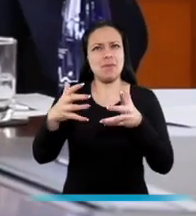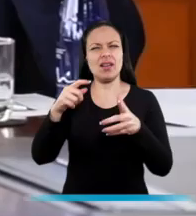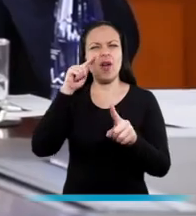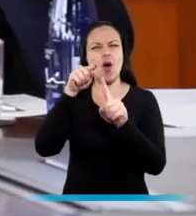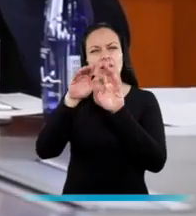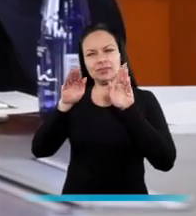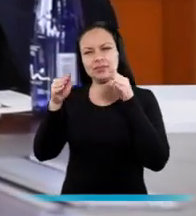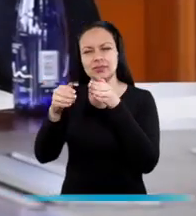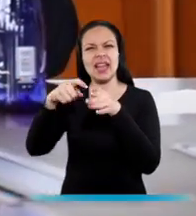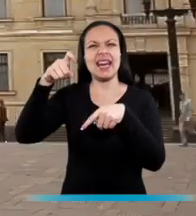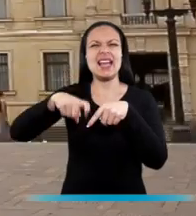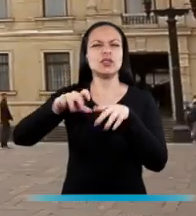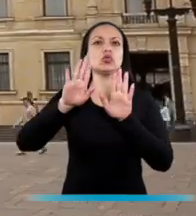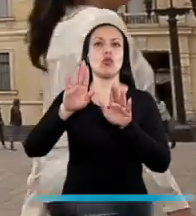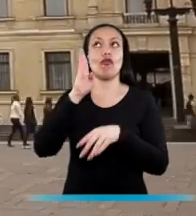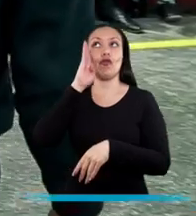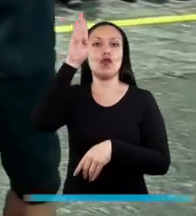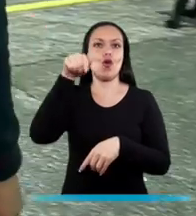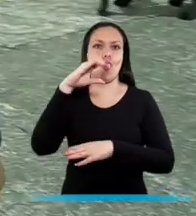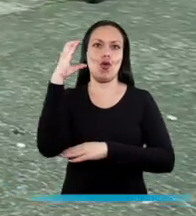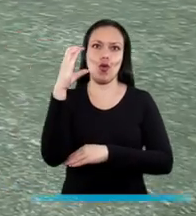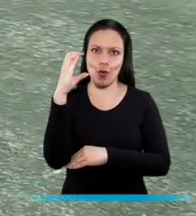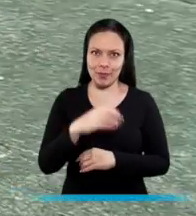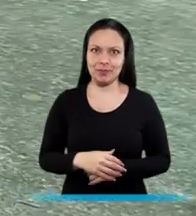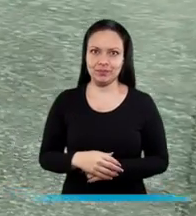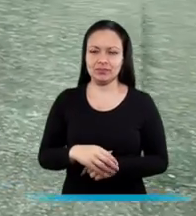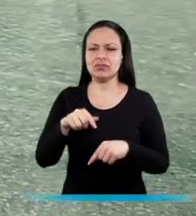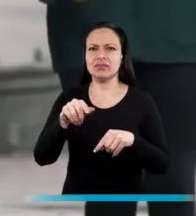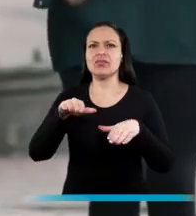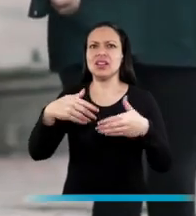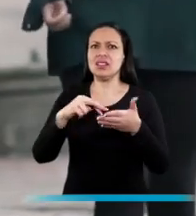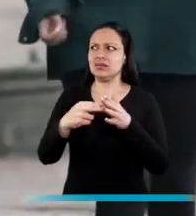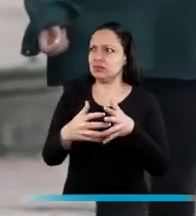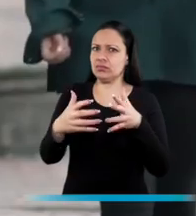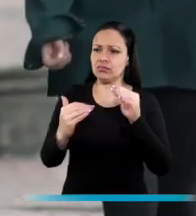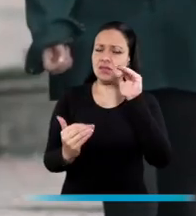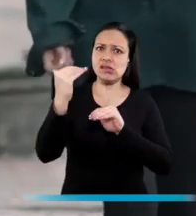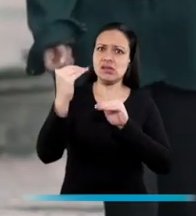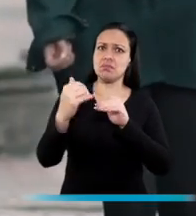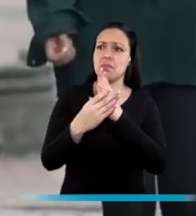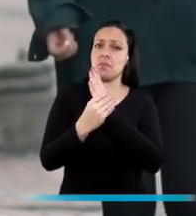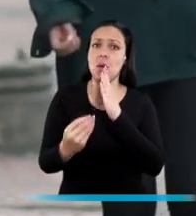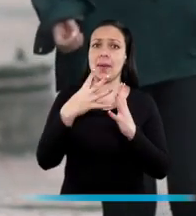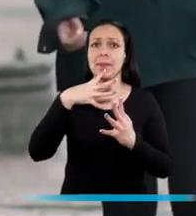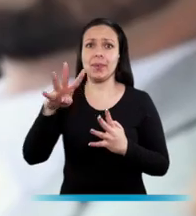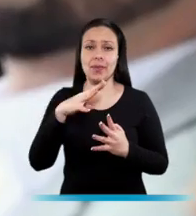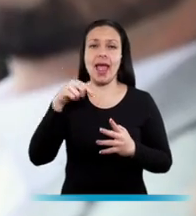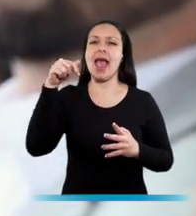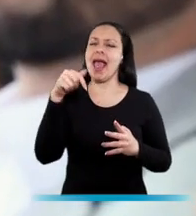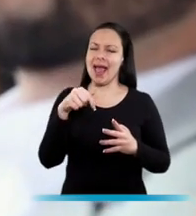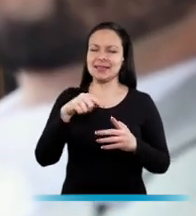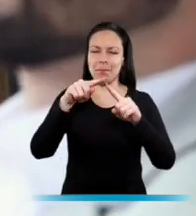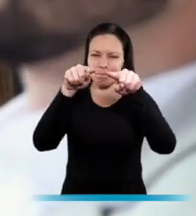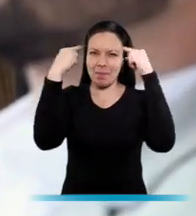más centrada en las necesidades del futuro del país, que en el caso particular de la forma como ha crecido la desigualdad y la pobreza, pues